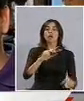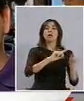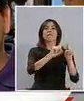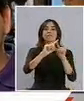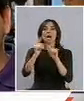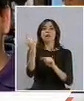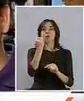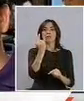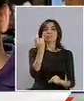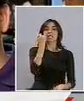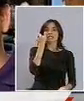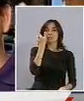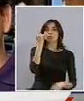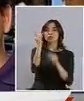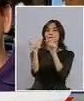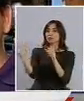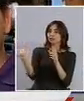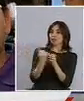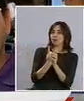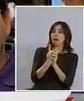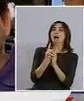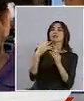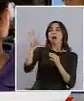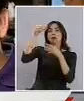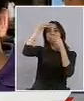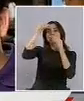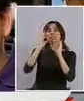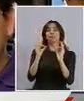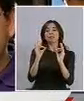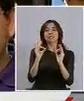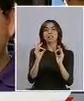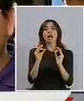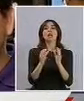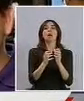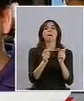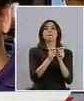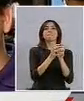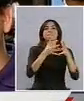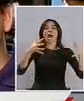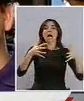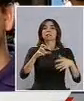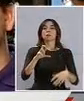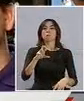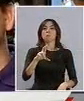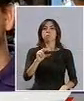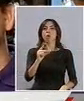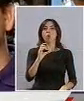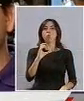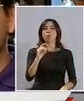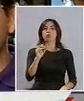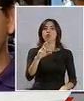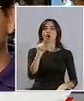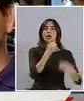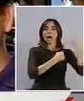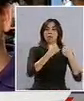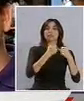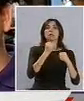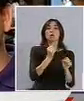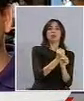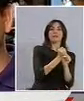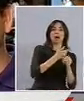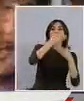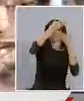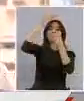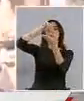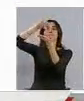más gente con entrenamiento especial. También han crecido la cantidad de productoras y también las posibilidades de trabajar hacia otros países, hacia el extranjero, hacia